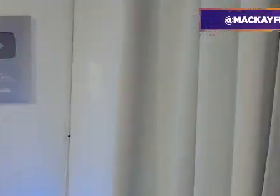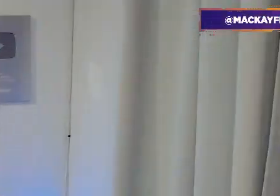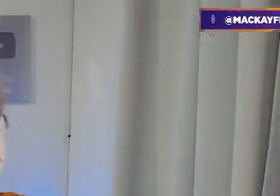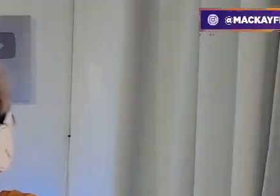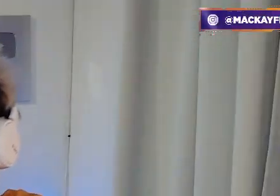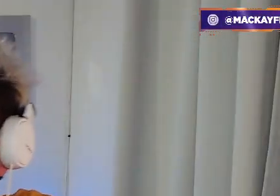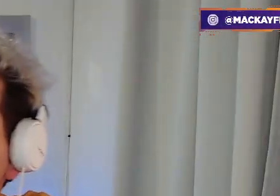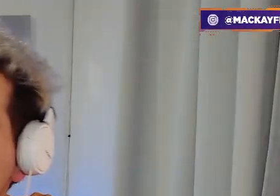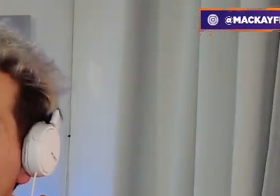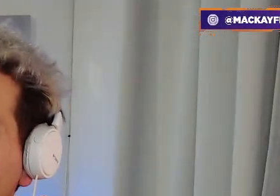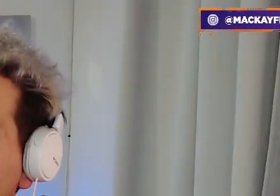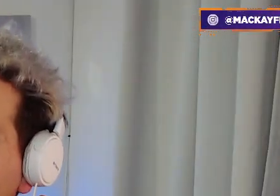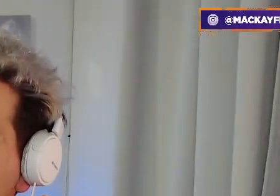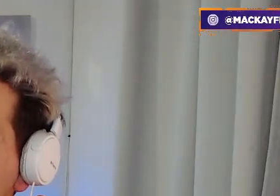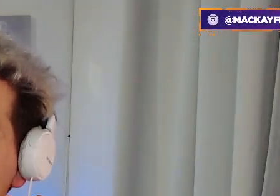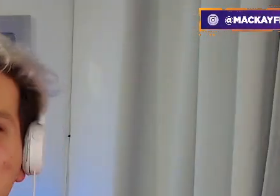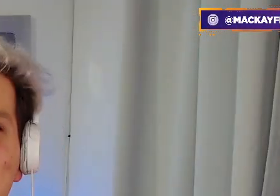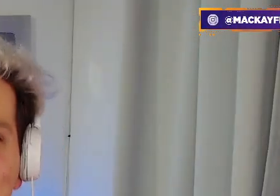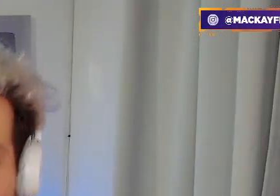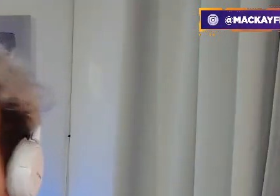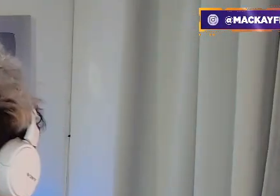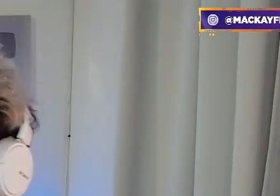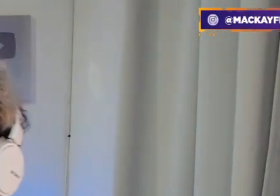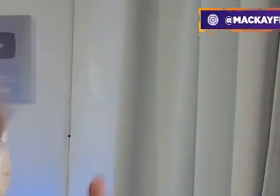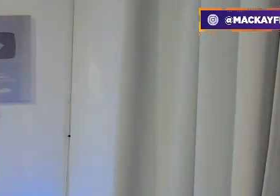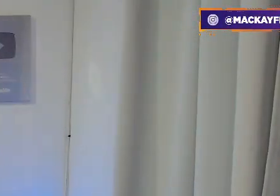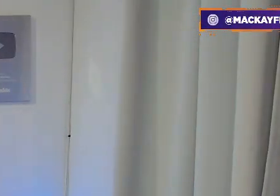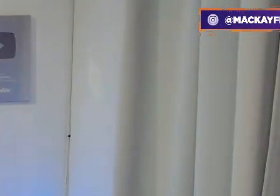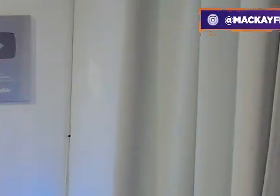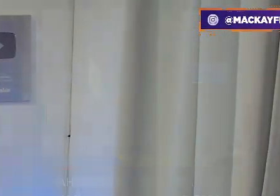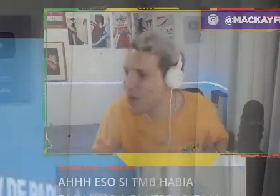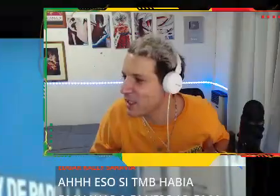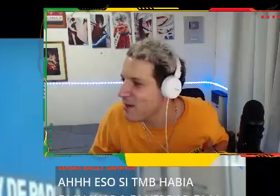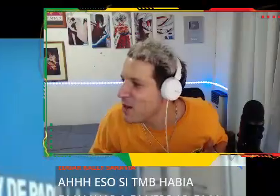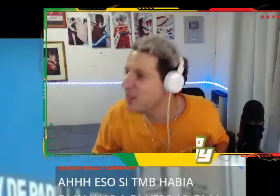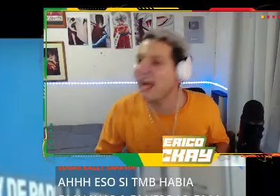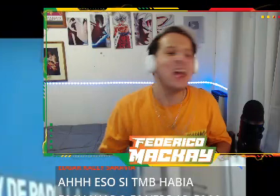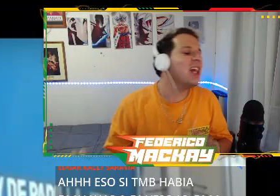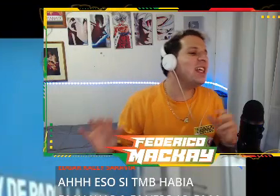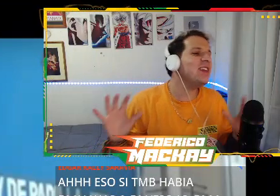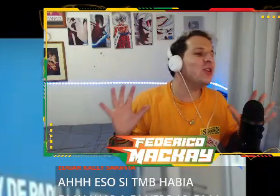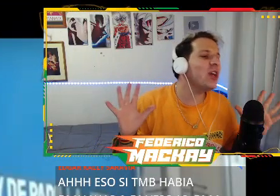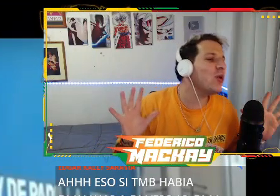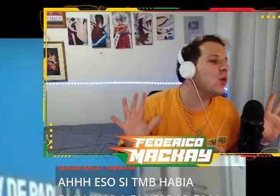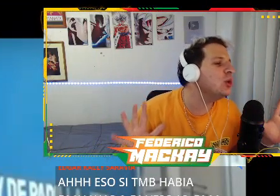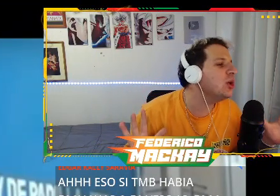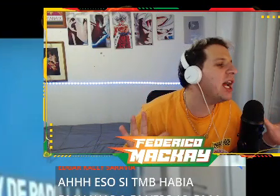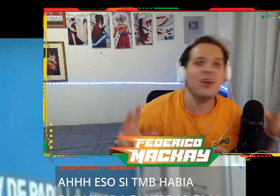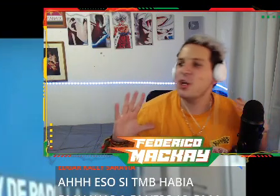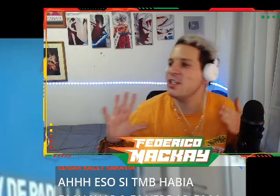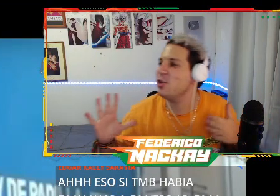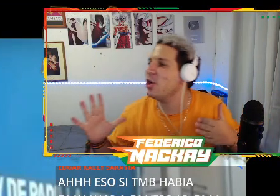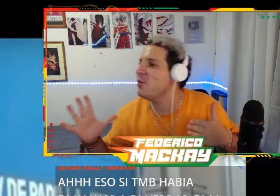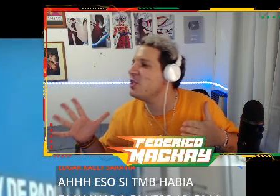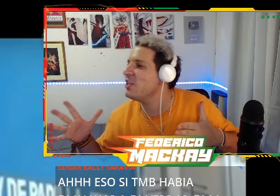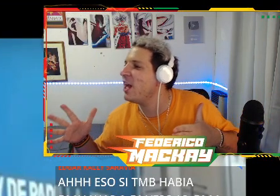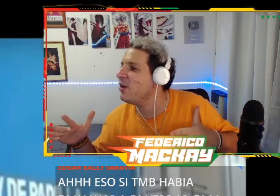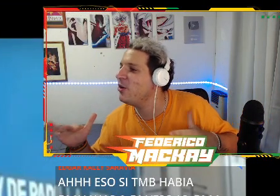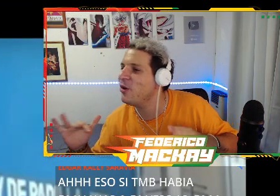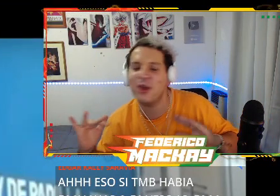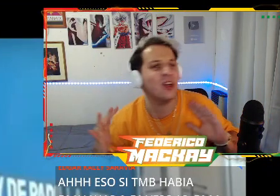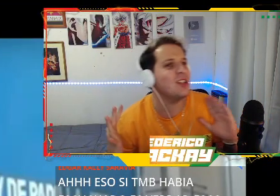Bolivia, Bolivia, Bolivia, te llevo acá. Acá. Me gusta, me gusta, me gusta. Ese toque cultural, con ese